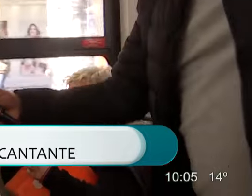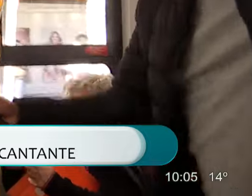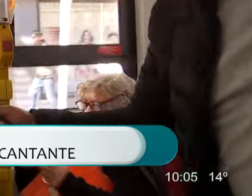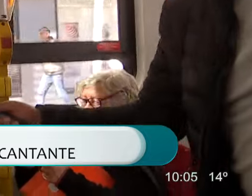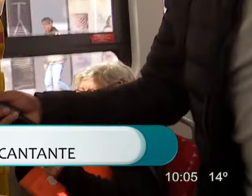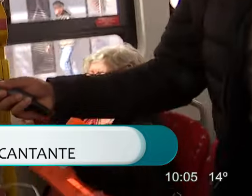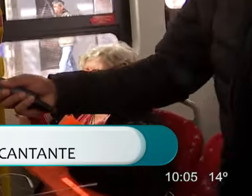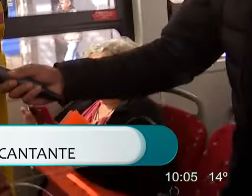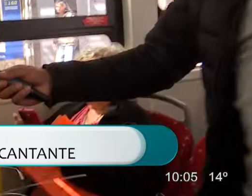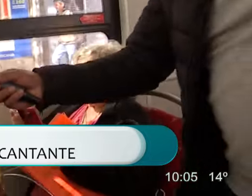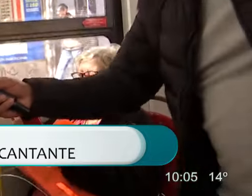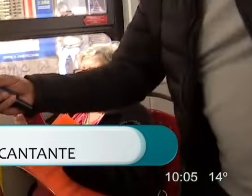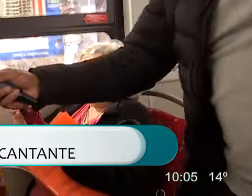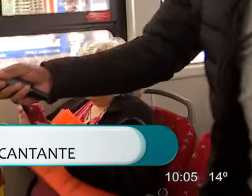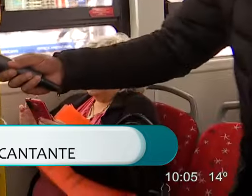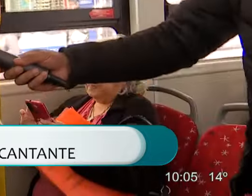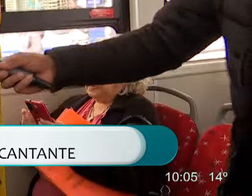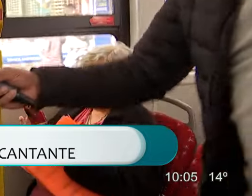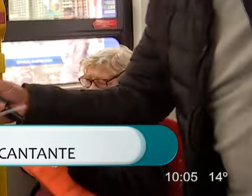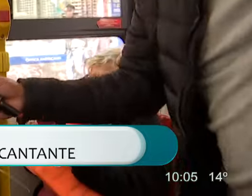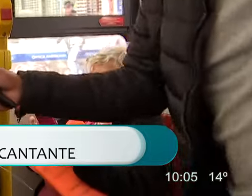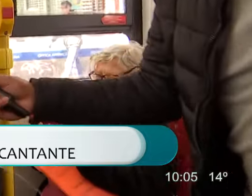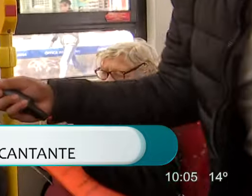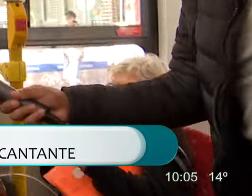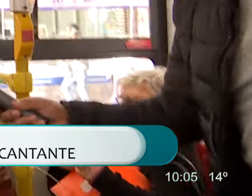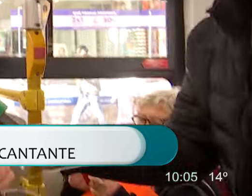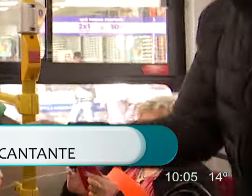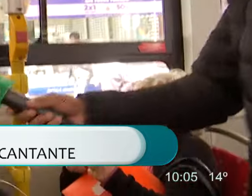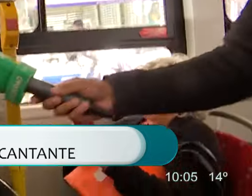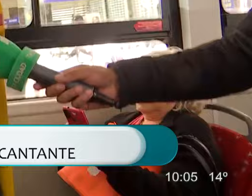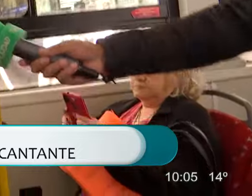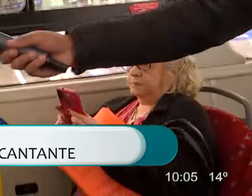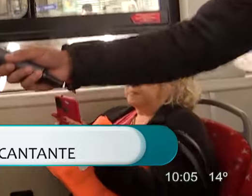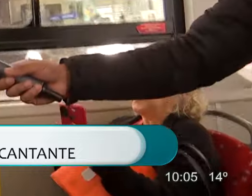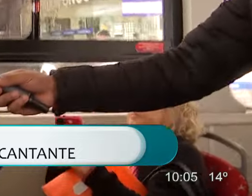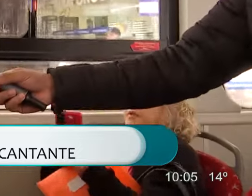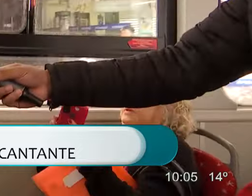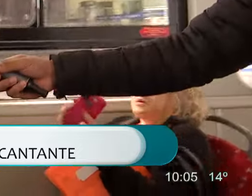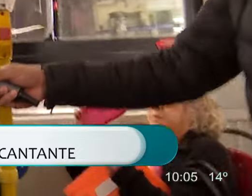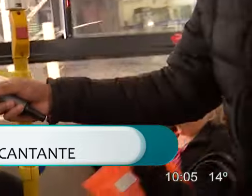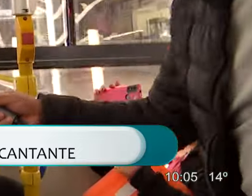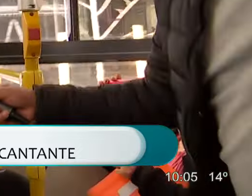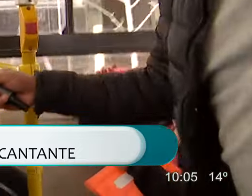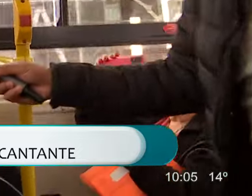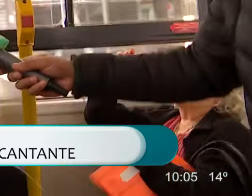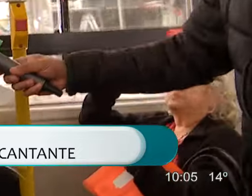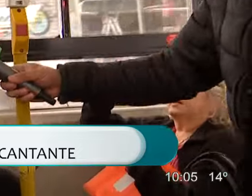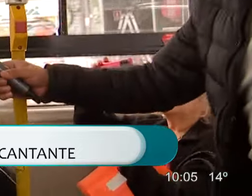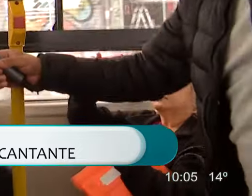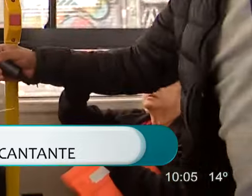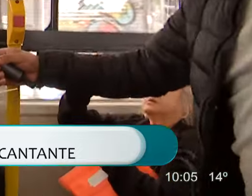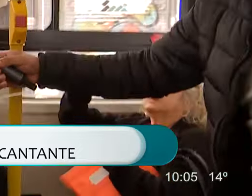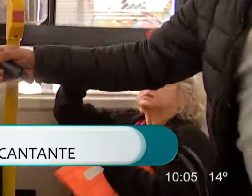Bamboleame el corazón que se está por enfriar. Acércate, haremos un cóctel de